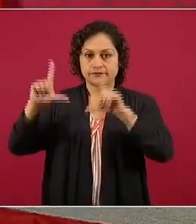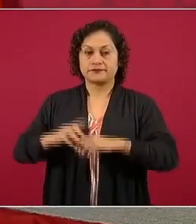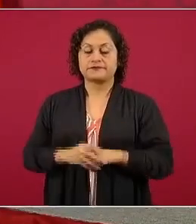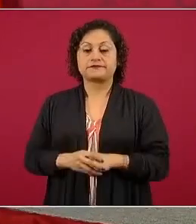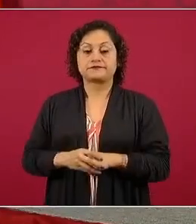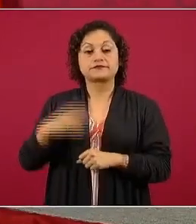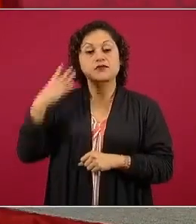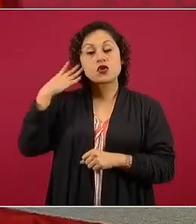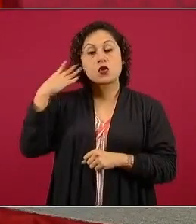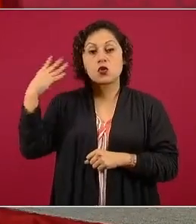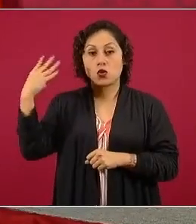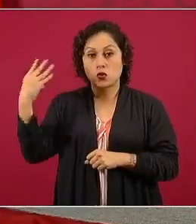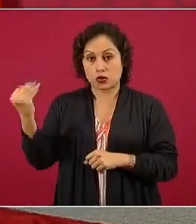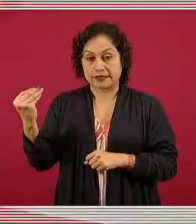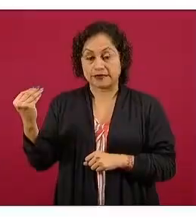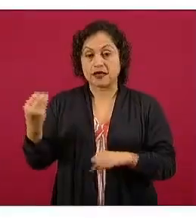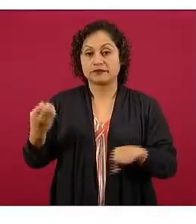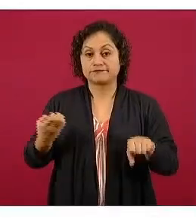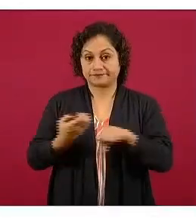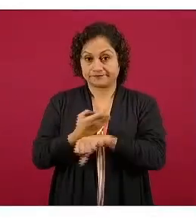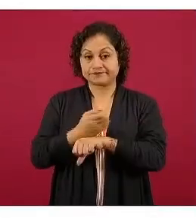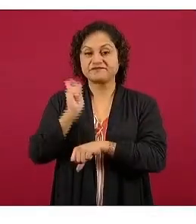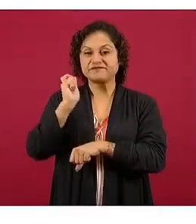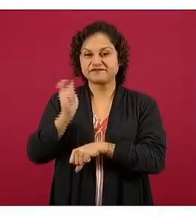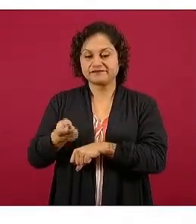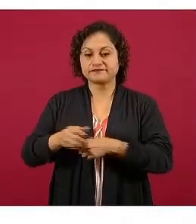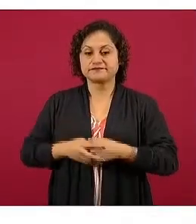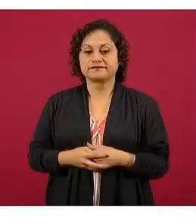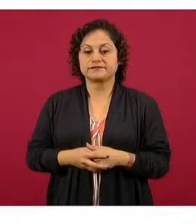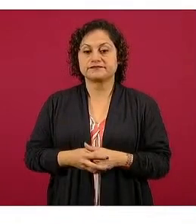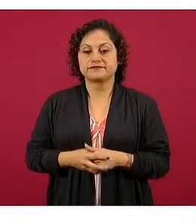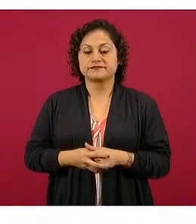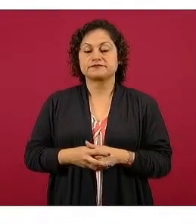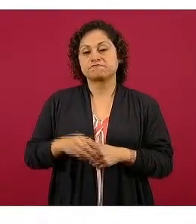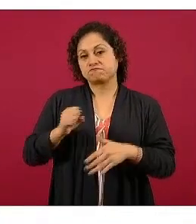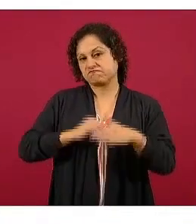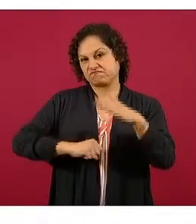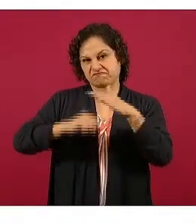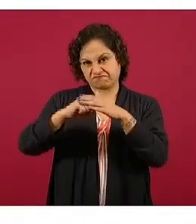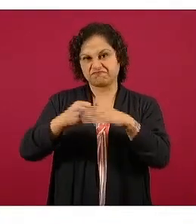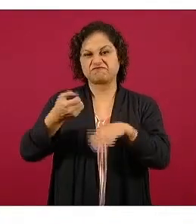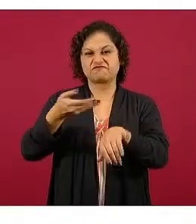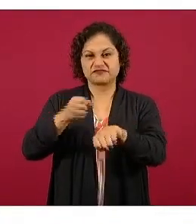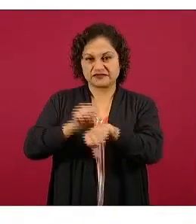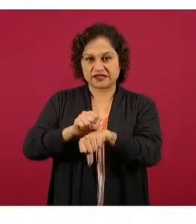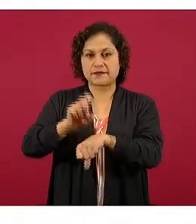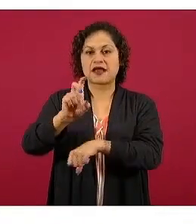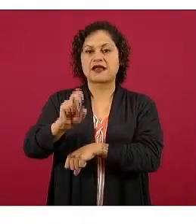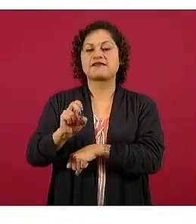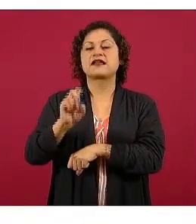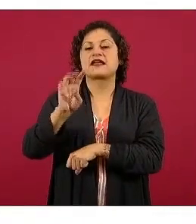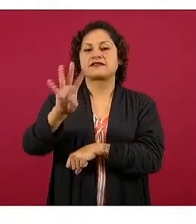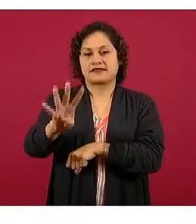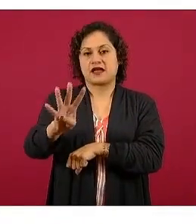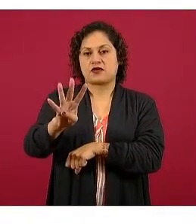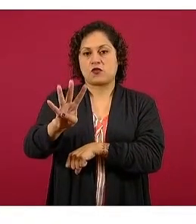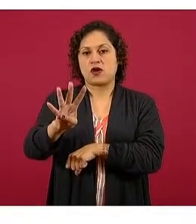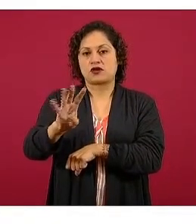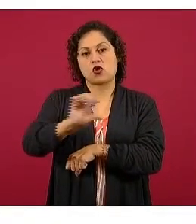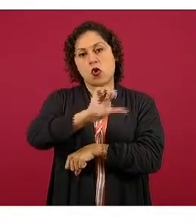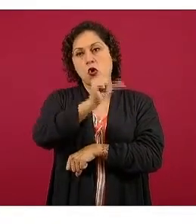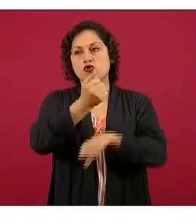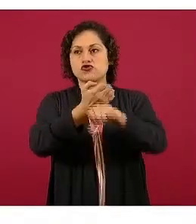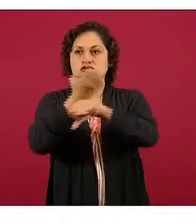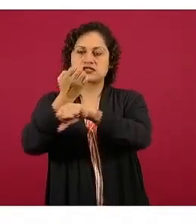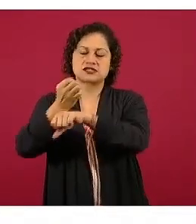El estado de Colima, teniendo esta curva con un pico máximo tardío en la semana 34, tardío con respecto al resto de las